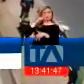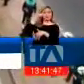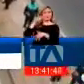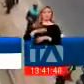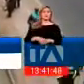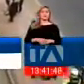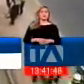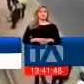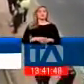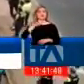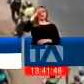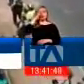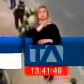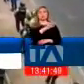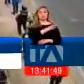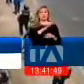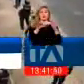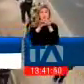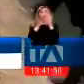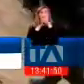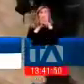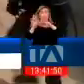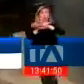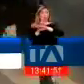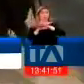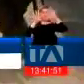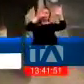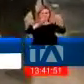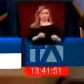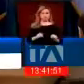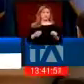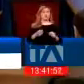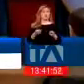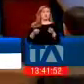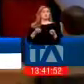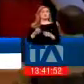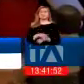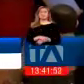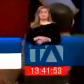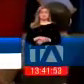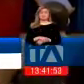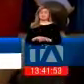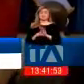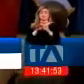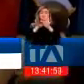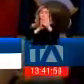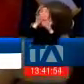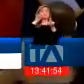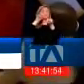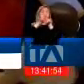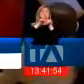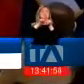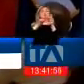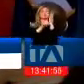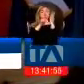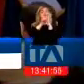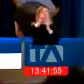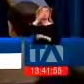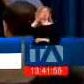con un marco legal que regule el uso progresivo de la fuerza. Pues el acuerdo ministerial 179